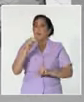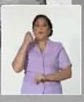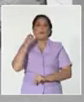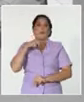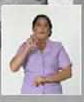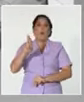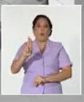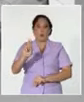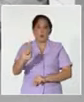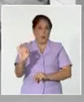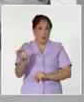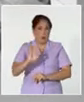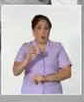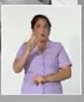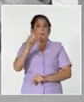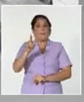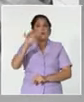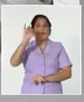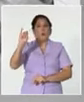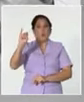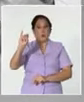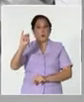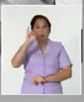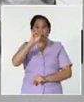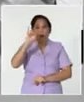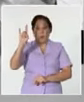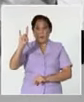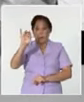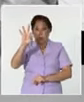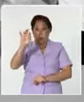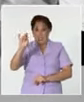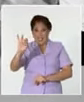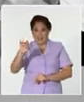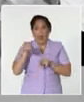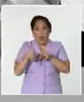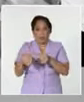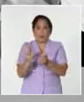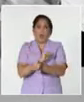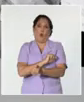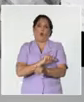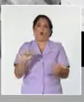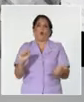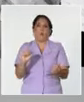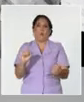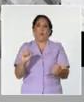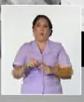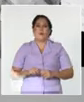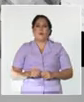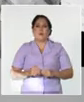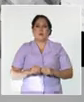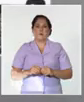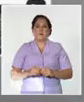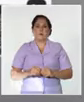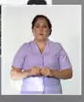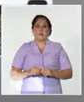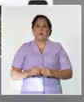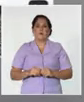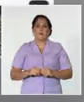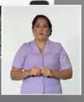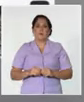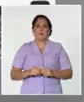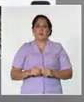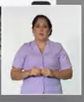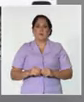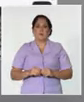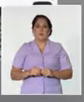1997, entonces por primera vez existe una conceptualización de terrorismo muy general y un poco ambigua, y no concreta.